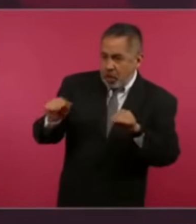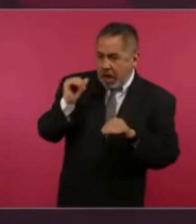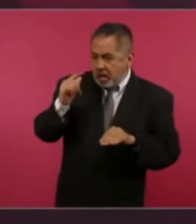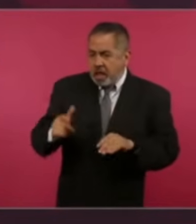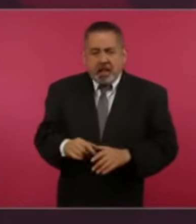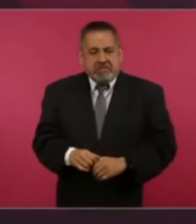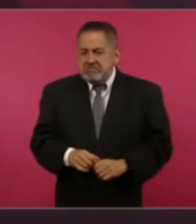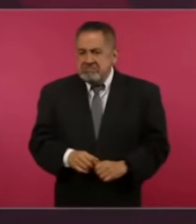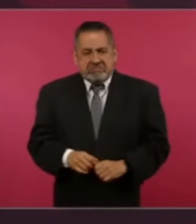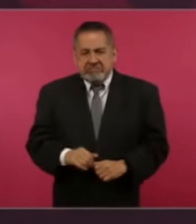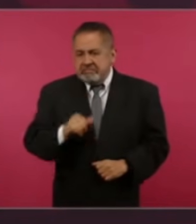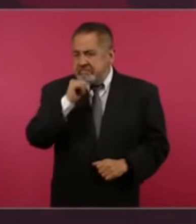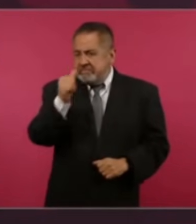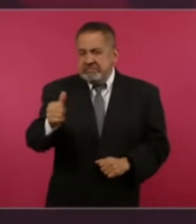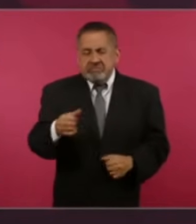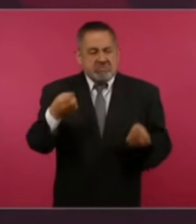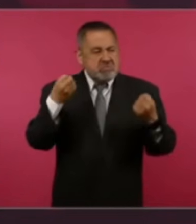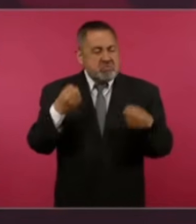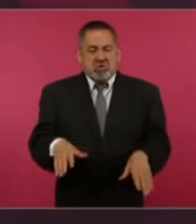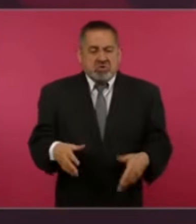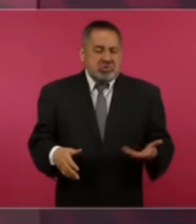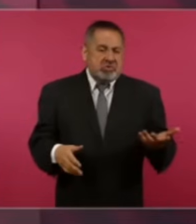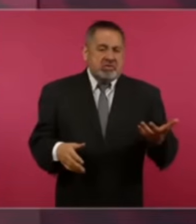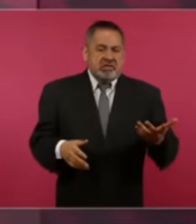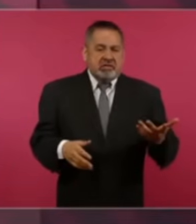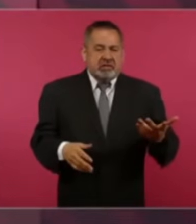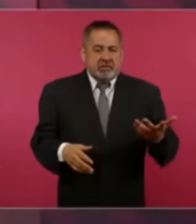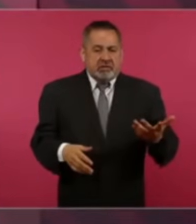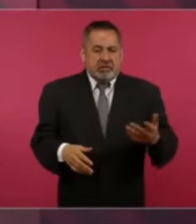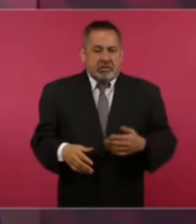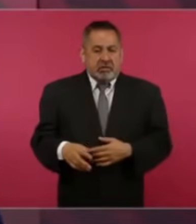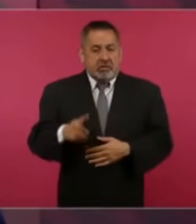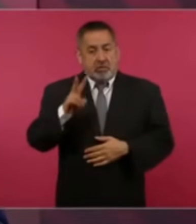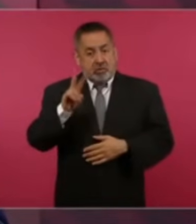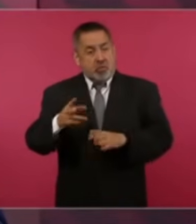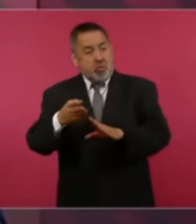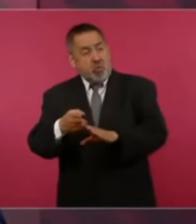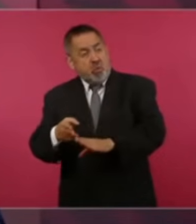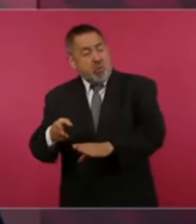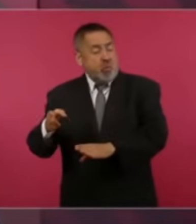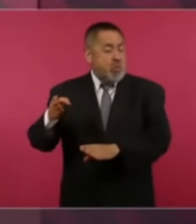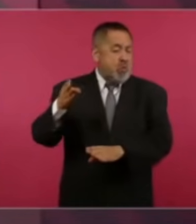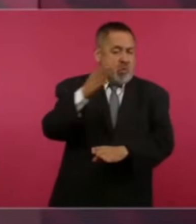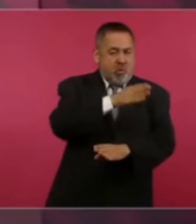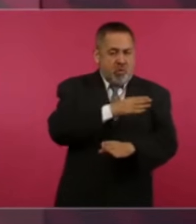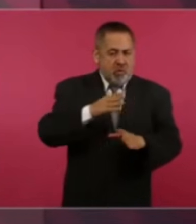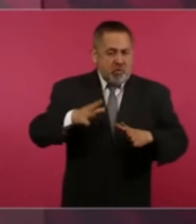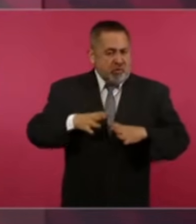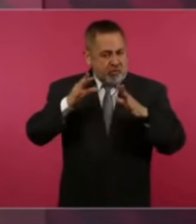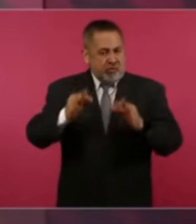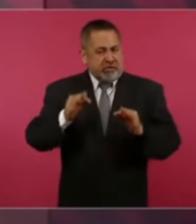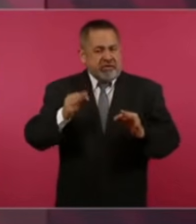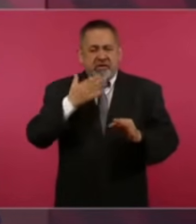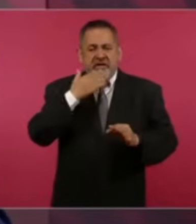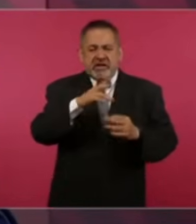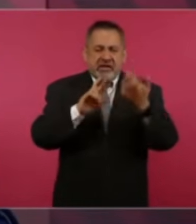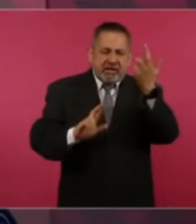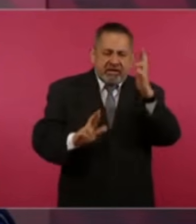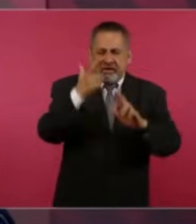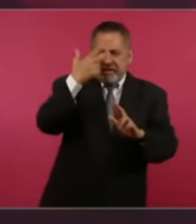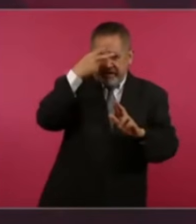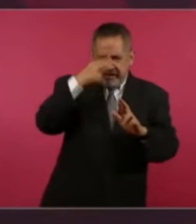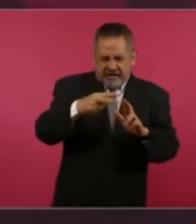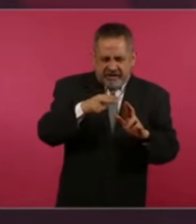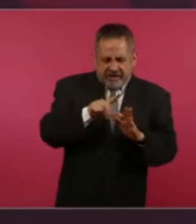lo que fue en sus orígenes después de la Revolución Mexicana,